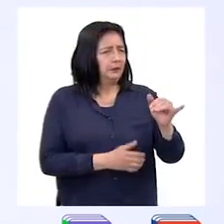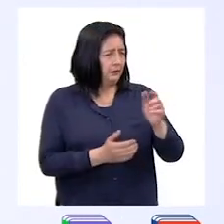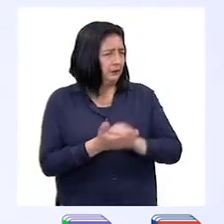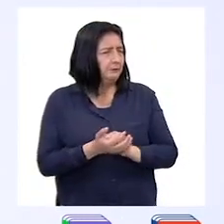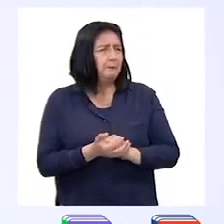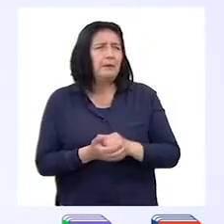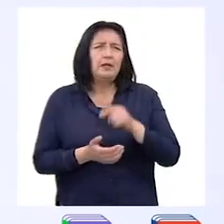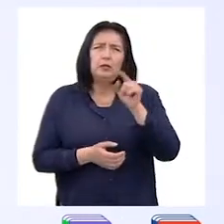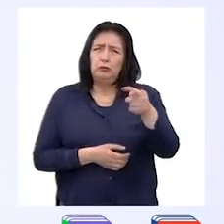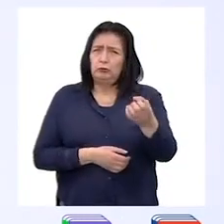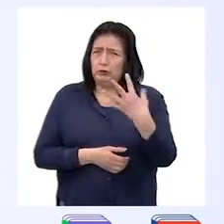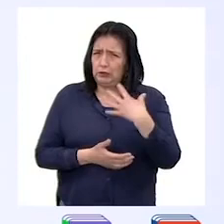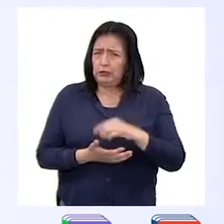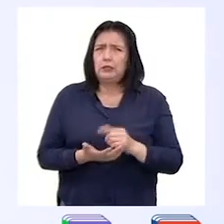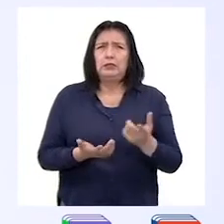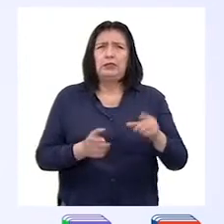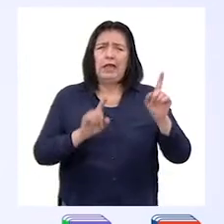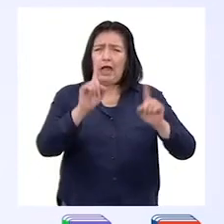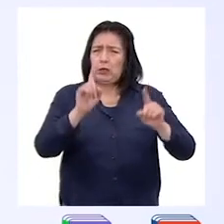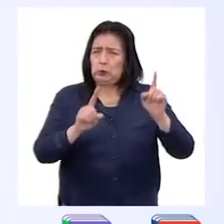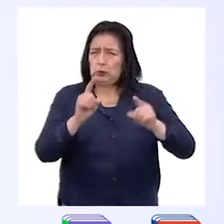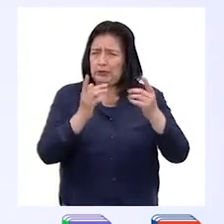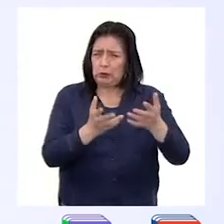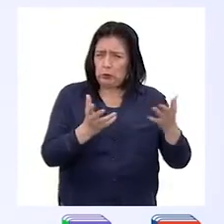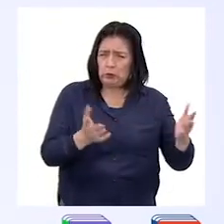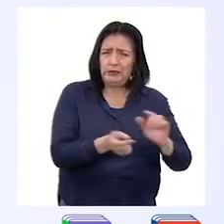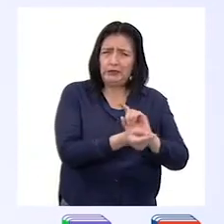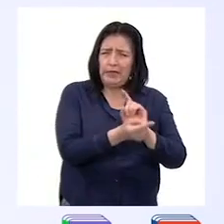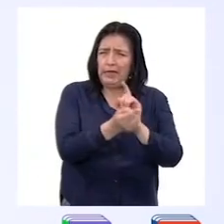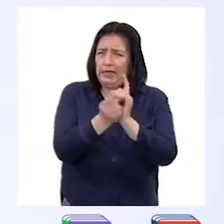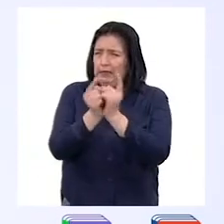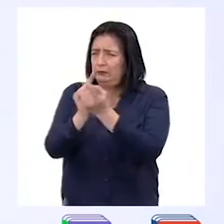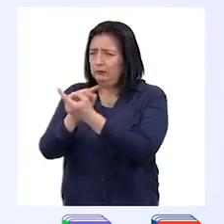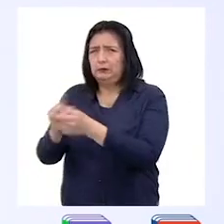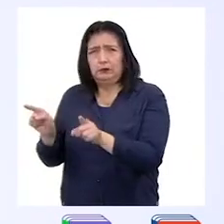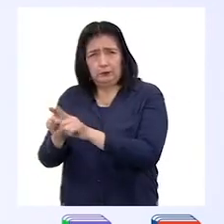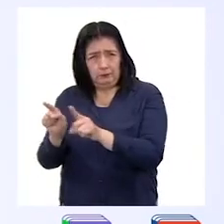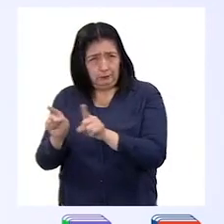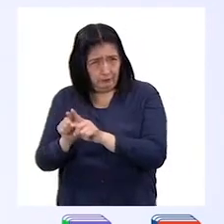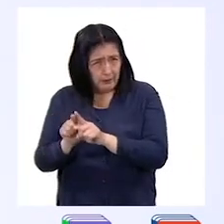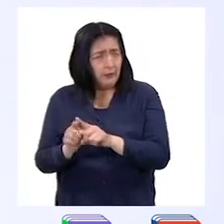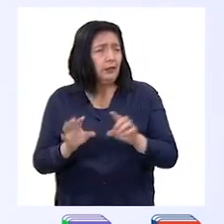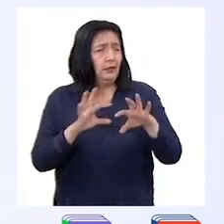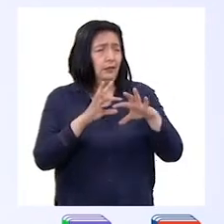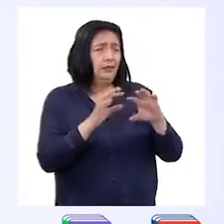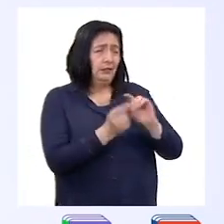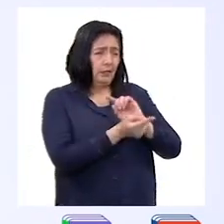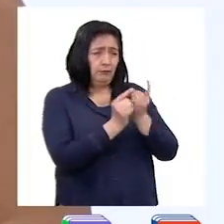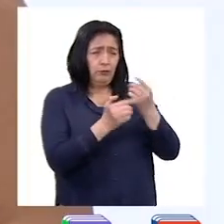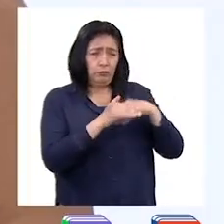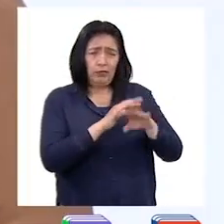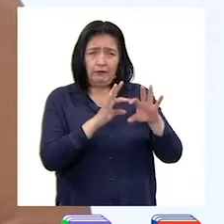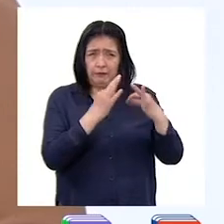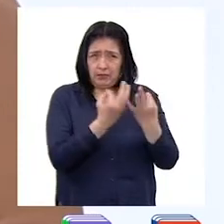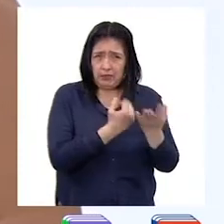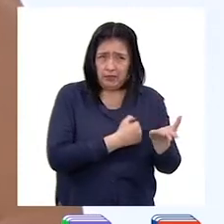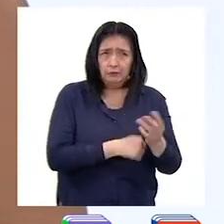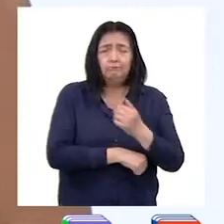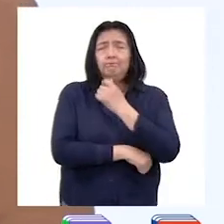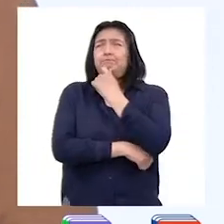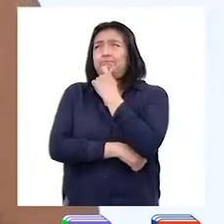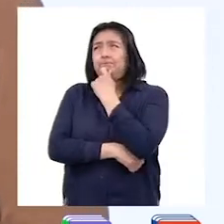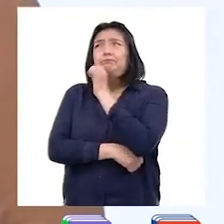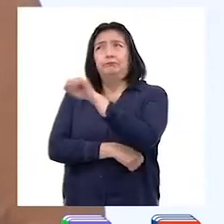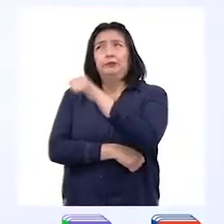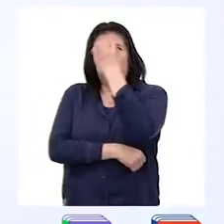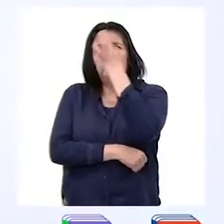¿tú dirías que la evolución de algunos objetos ha producido también cambios en nuestra vida familiar?